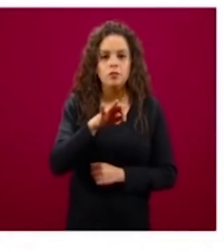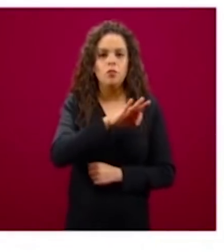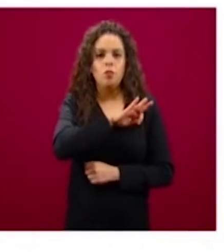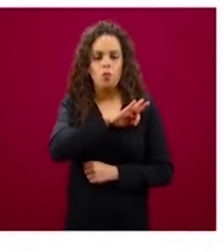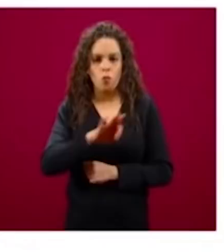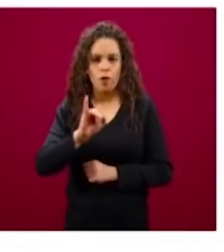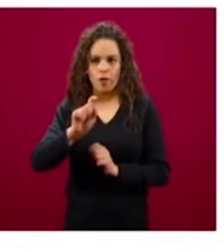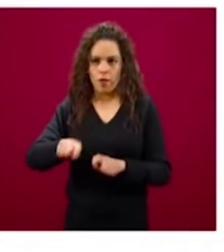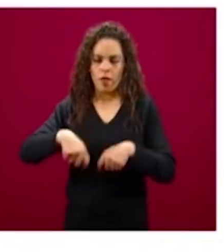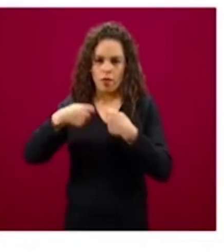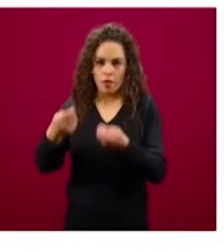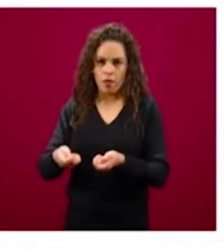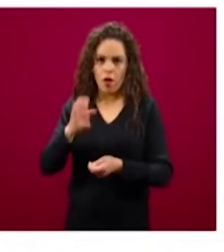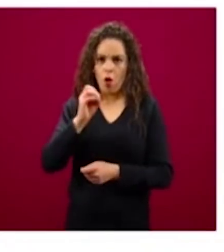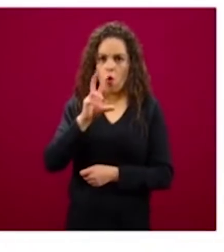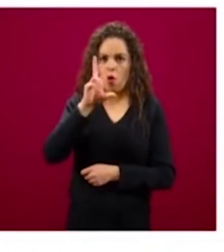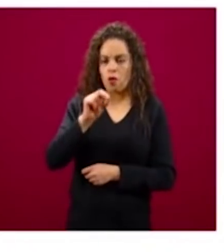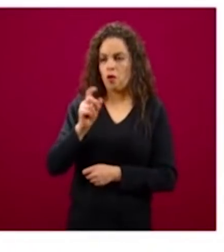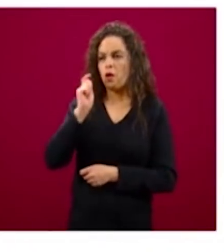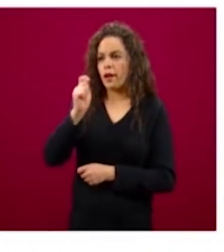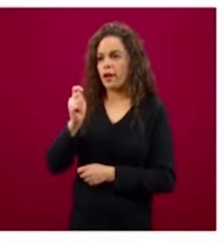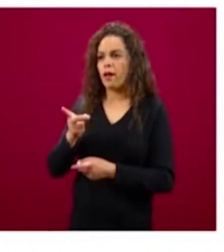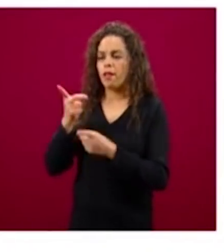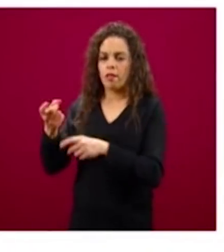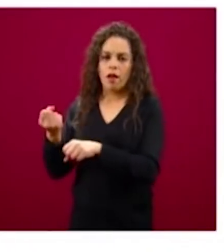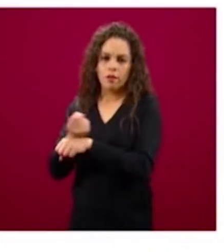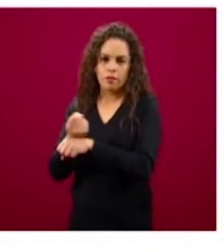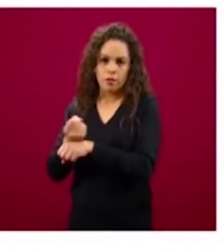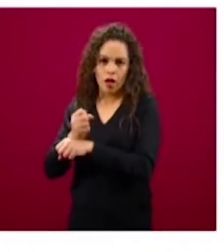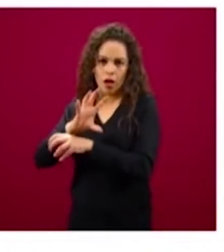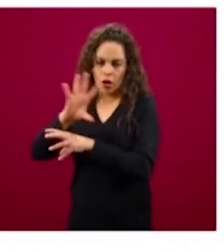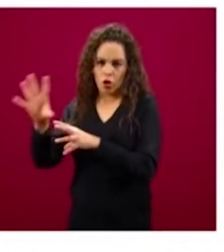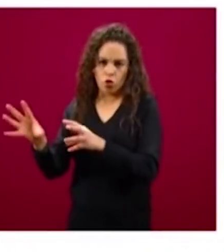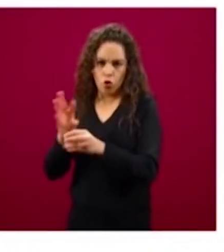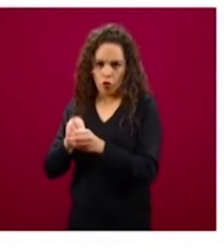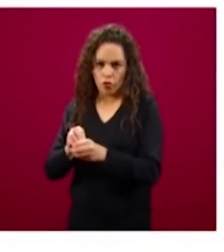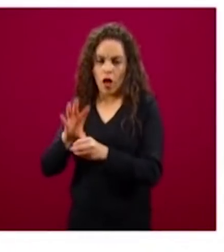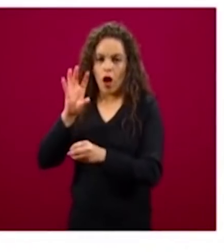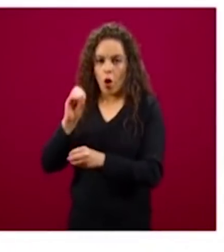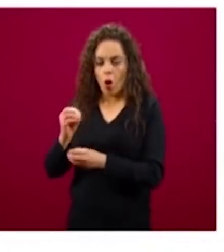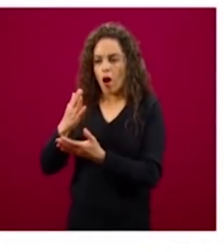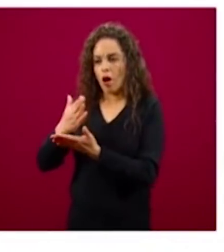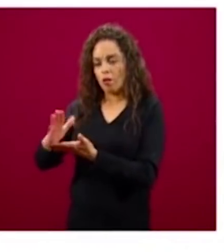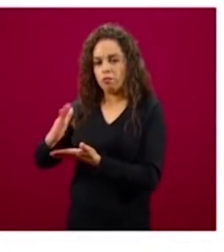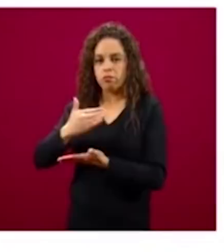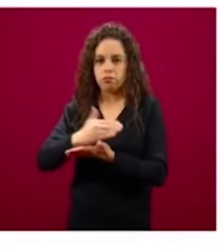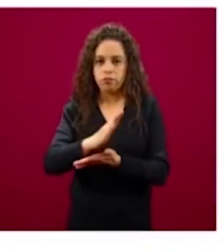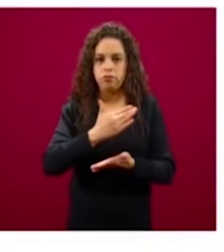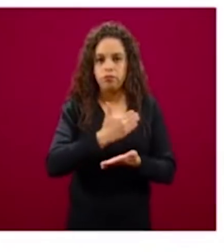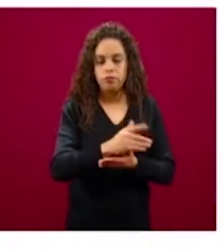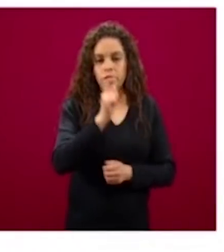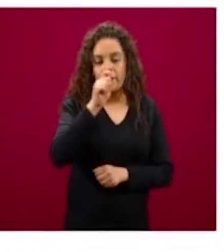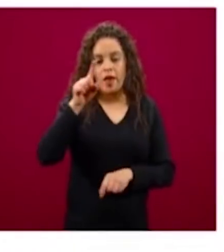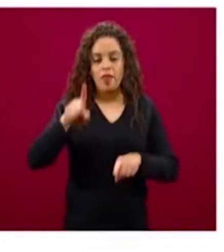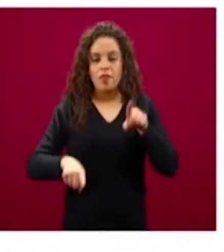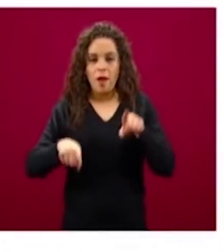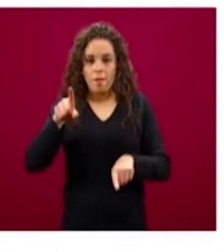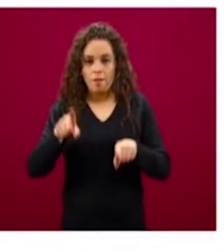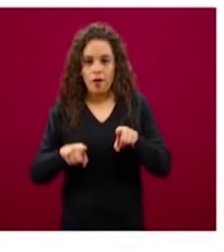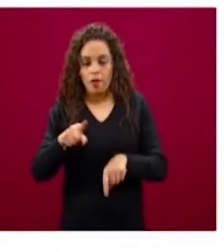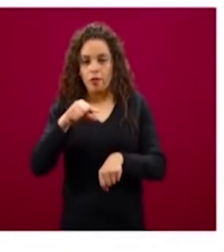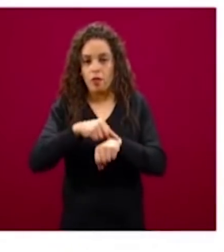precisamente va a pasar a donar algún componente sanguíneo, sangre total, o es diferido, dependiendo la valoración médica.